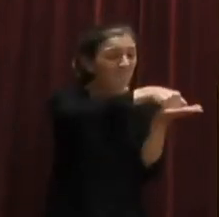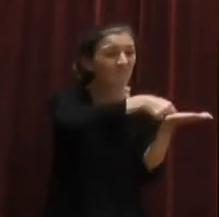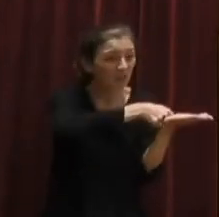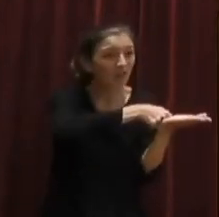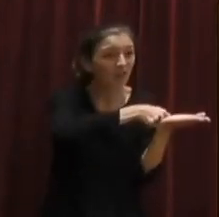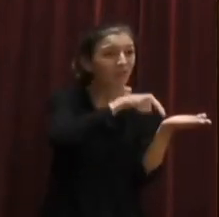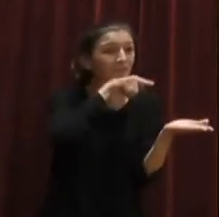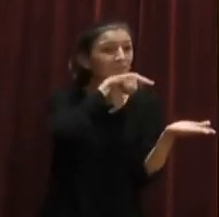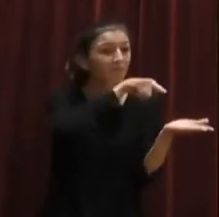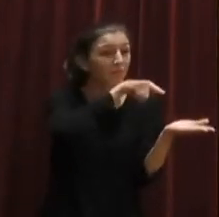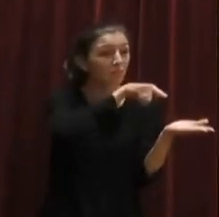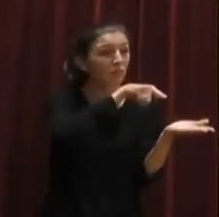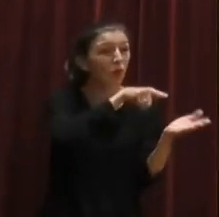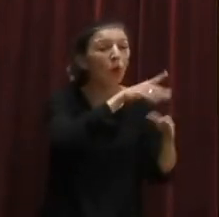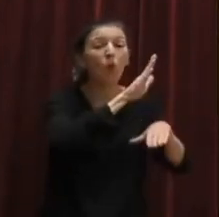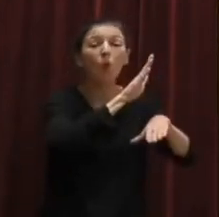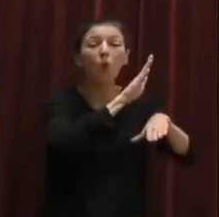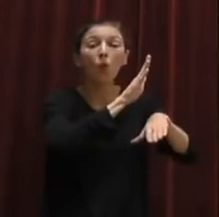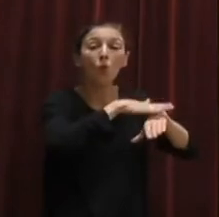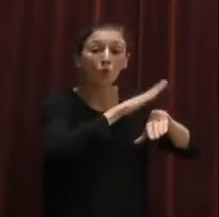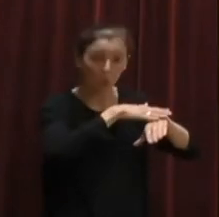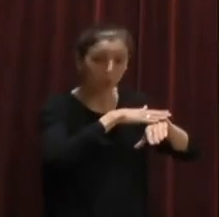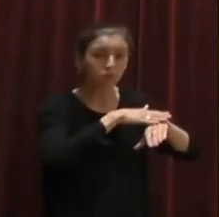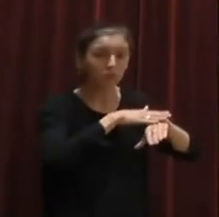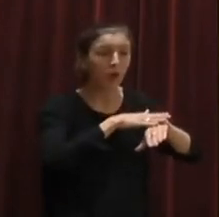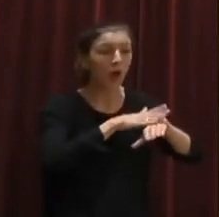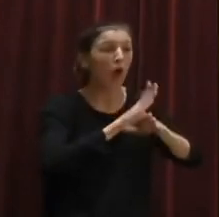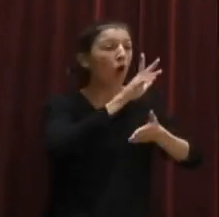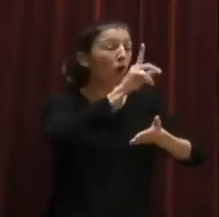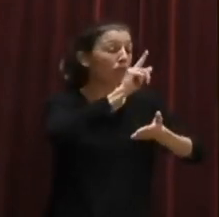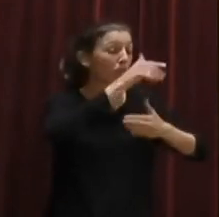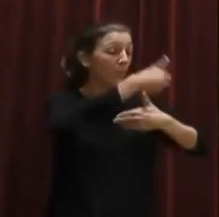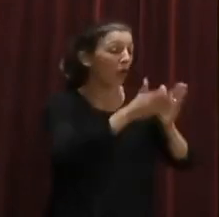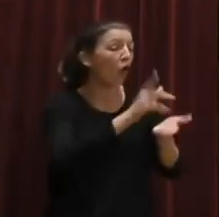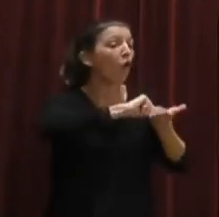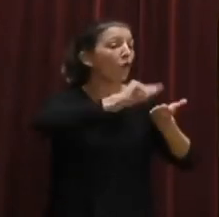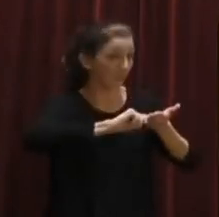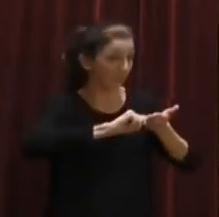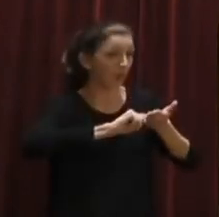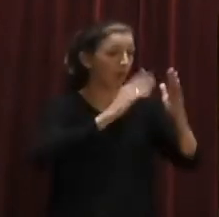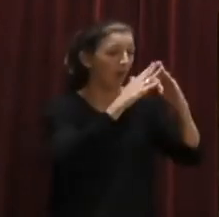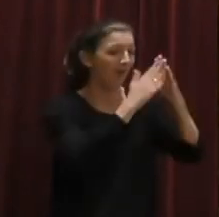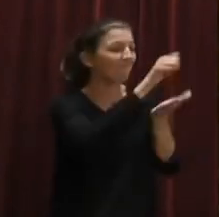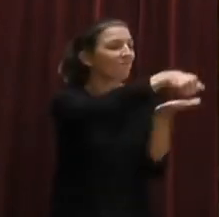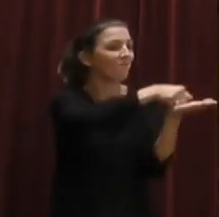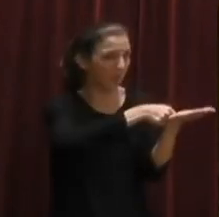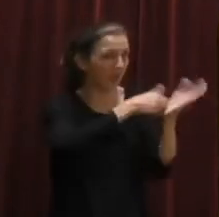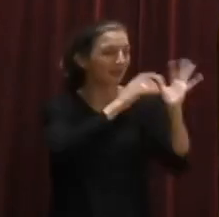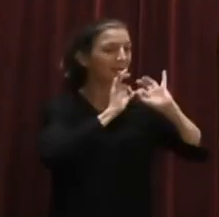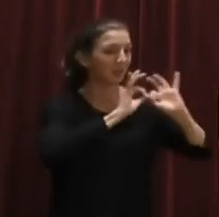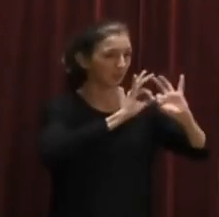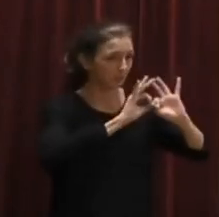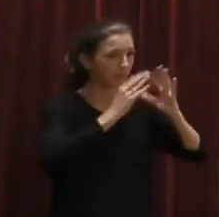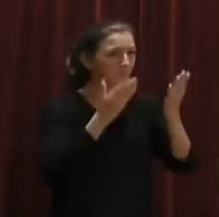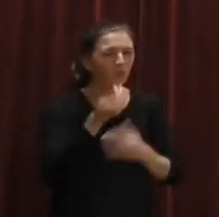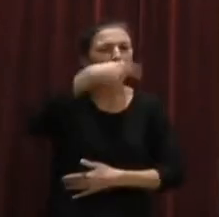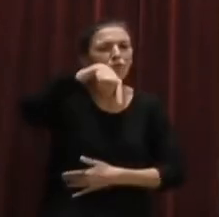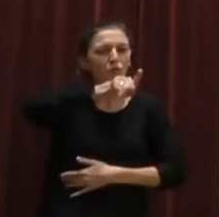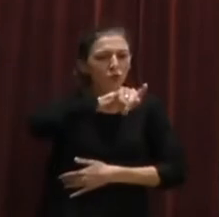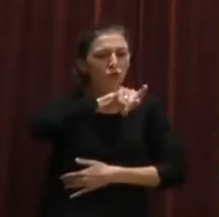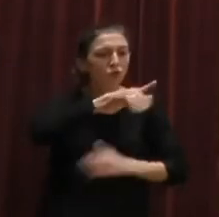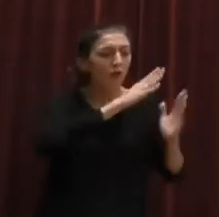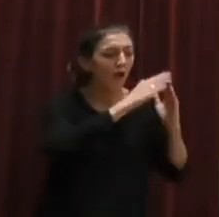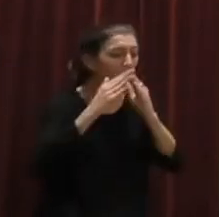corresponde a la oficina de vivienda vacía. Y por eso le preguntamos, señor conseller, si tiene el gobierno pensado hacer algo con estos